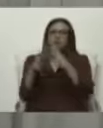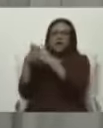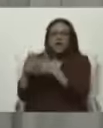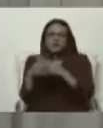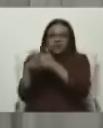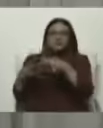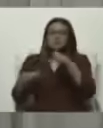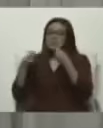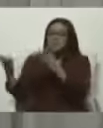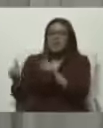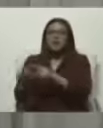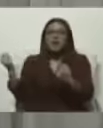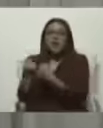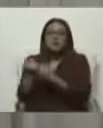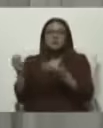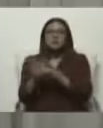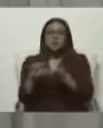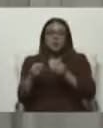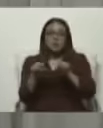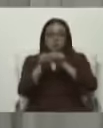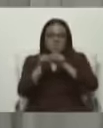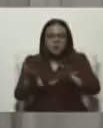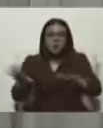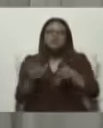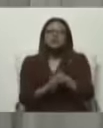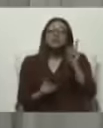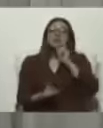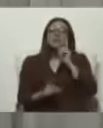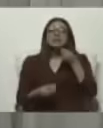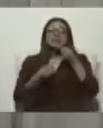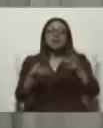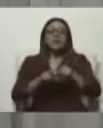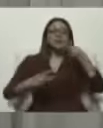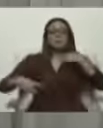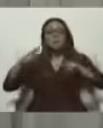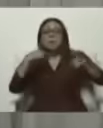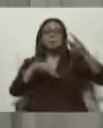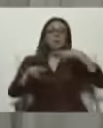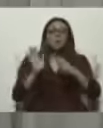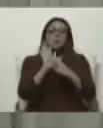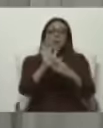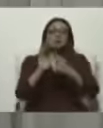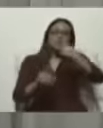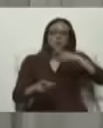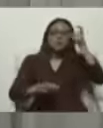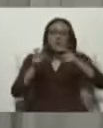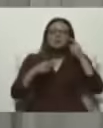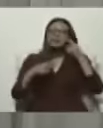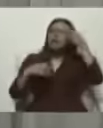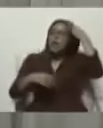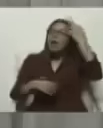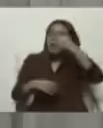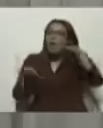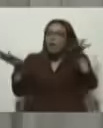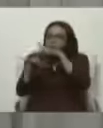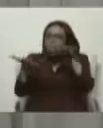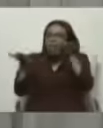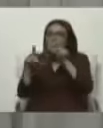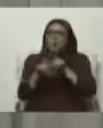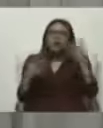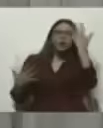AFP, todas estas agencias que siempre se encargan de tratar de montar una mentira para sobre esa mentira afectar,